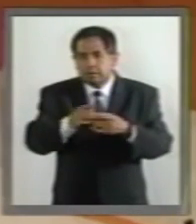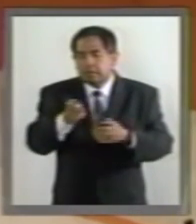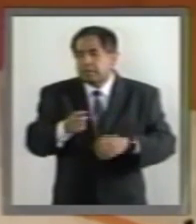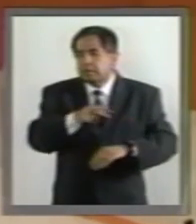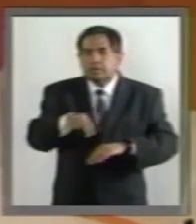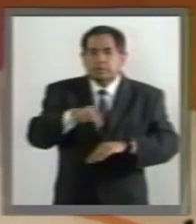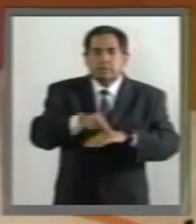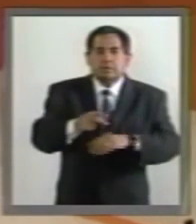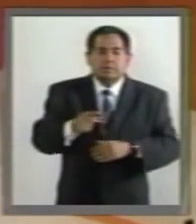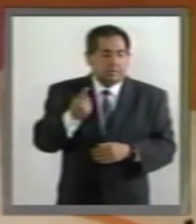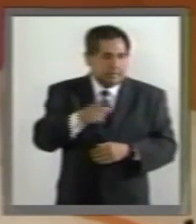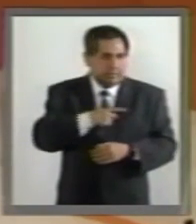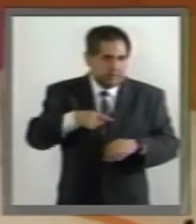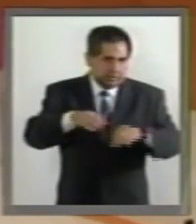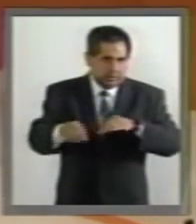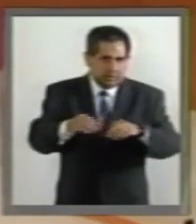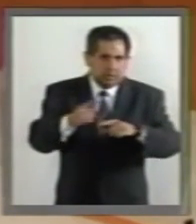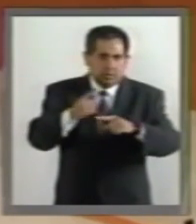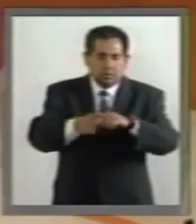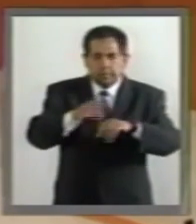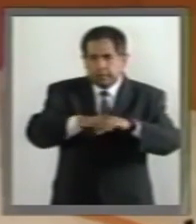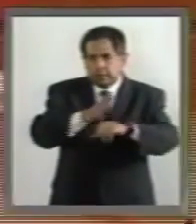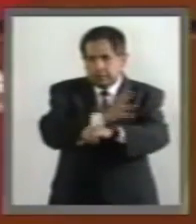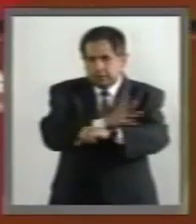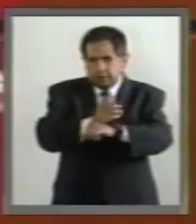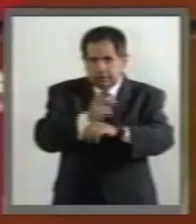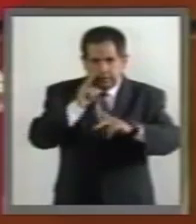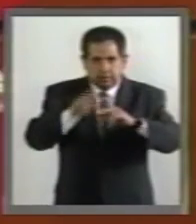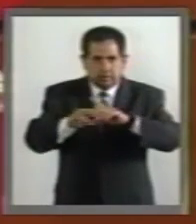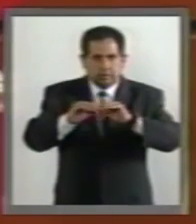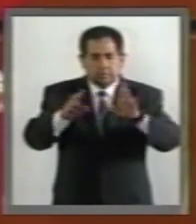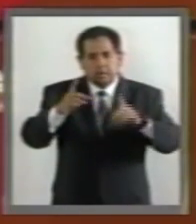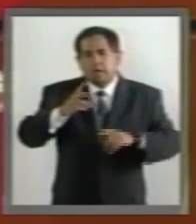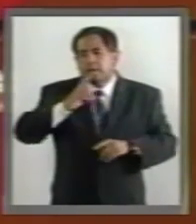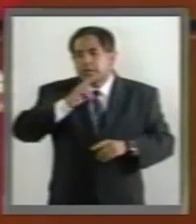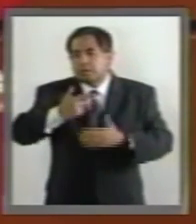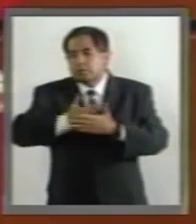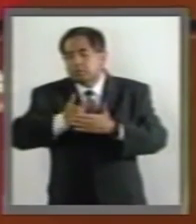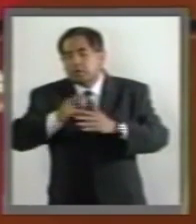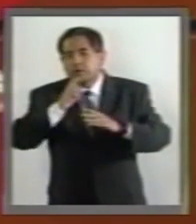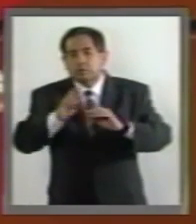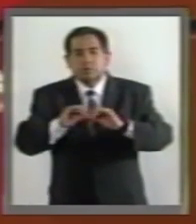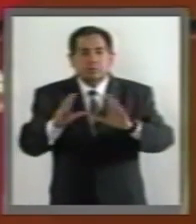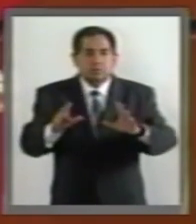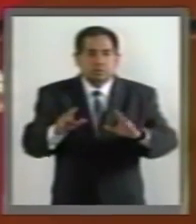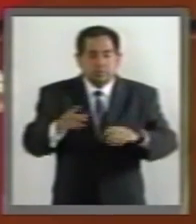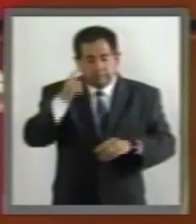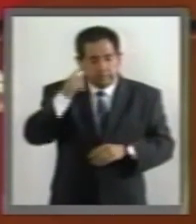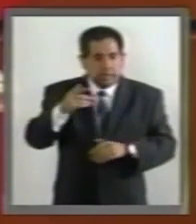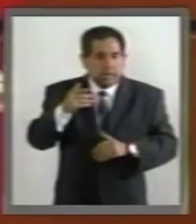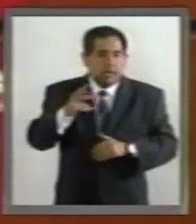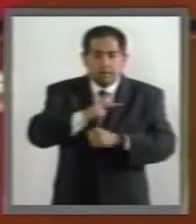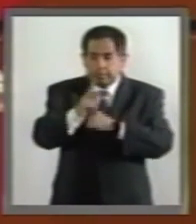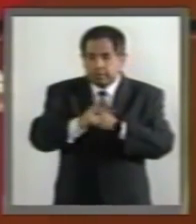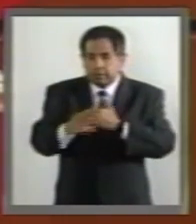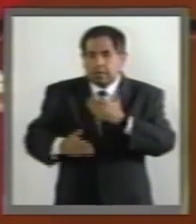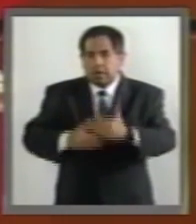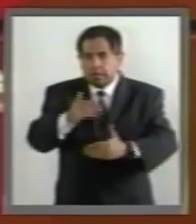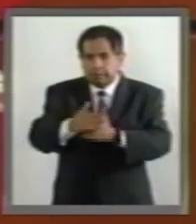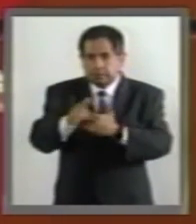tribuna, que hay que trabajar por mayor transparencia, por la rendición de cuentas y porque el país avance en la